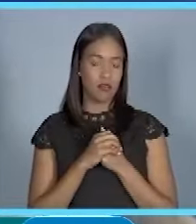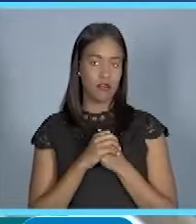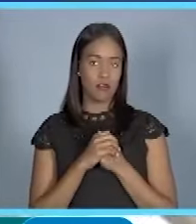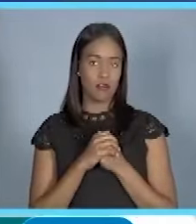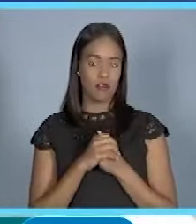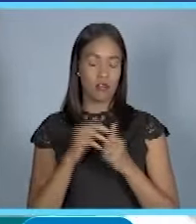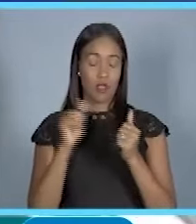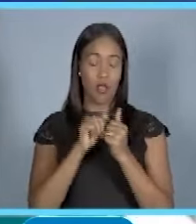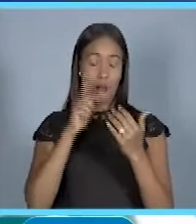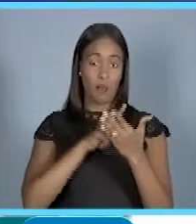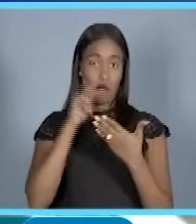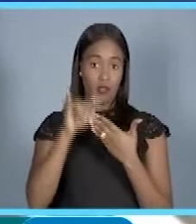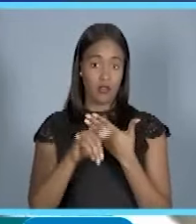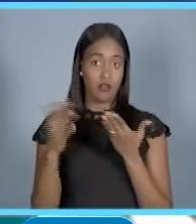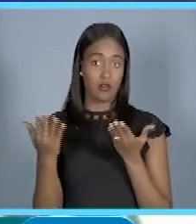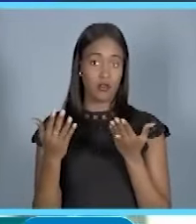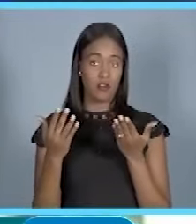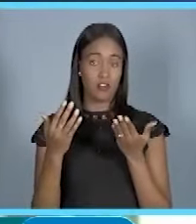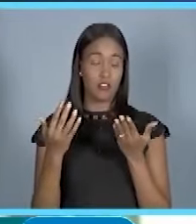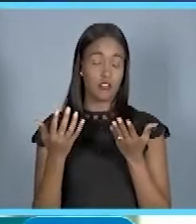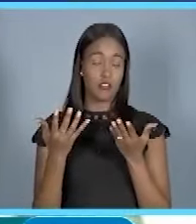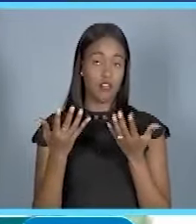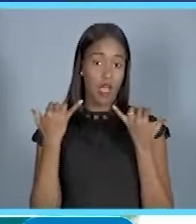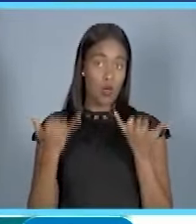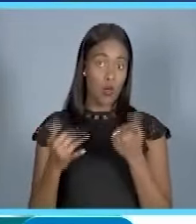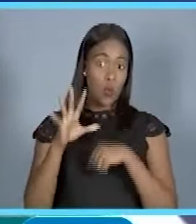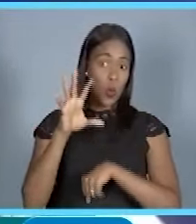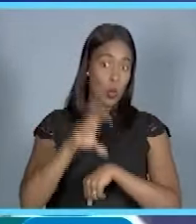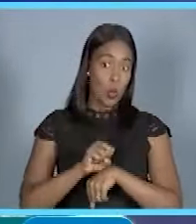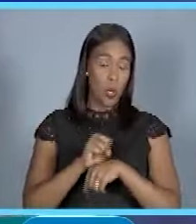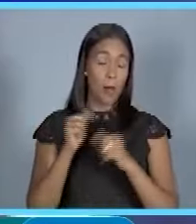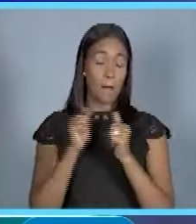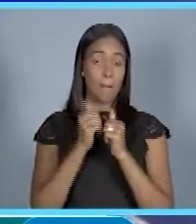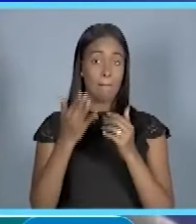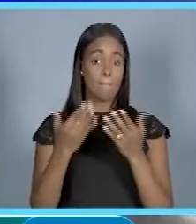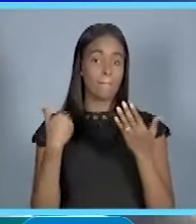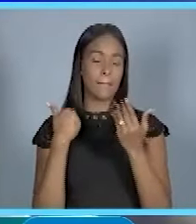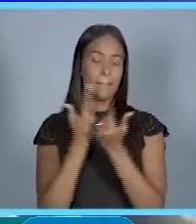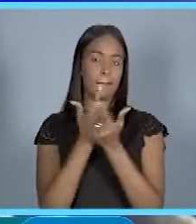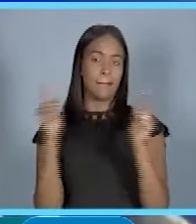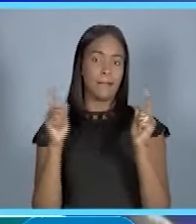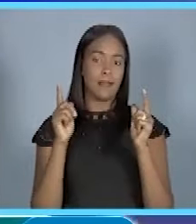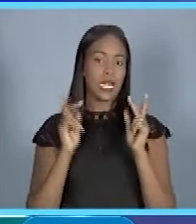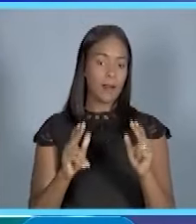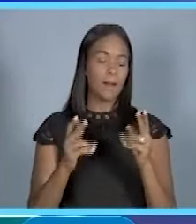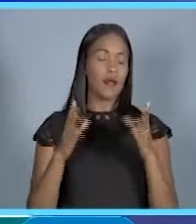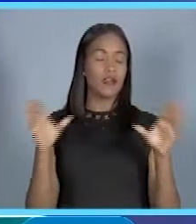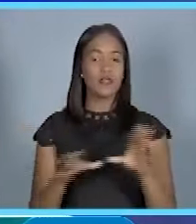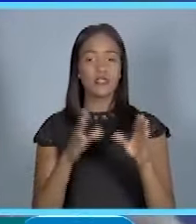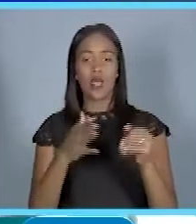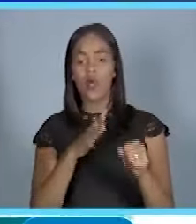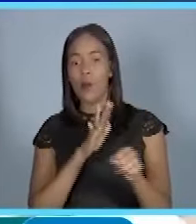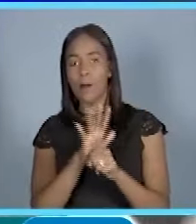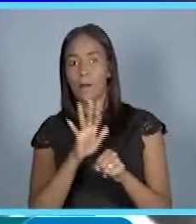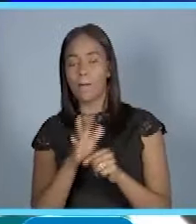y los proyectos se suelen, cuando el Congreso tiene la libertad de alterarlos, de